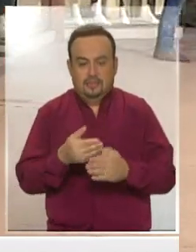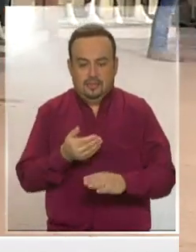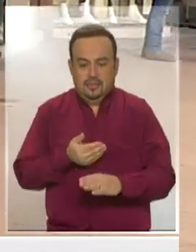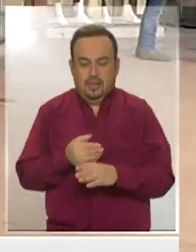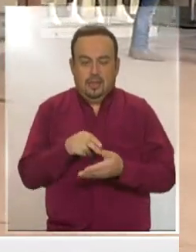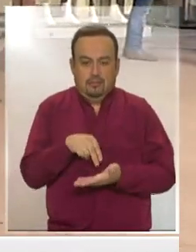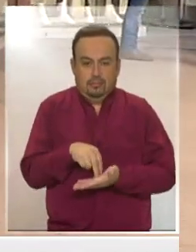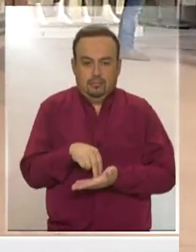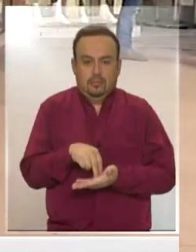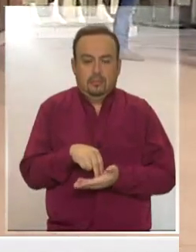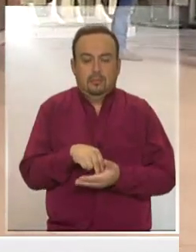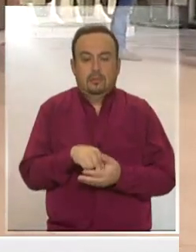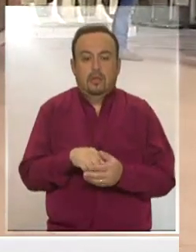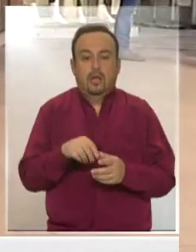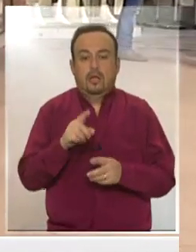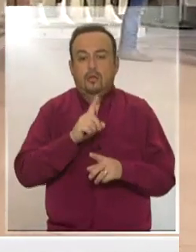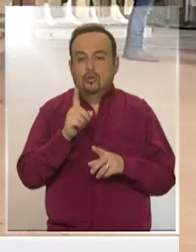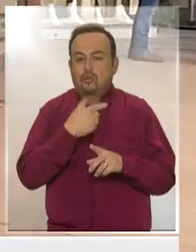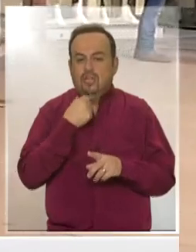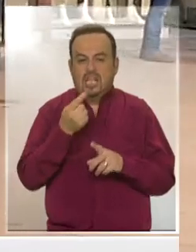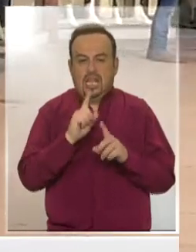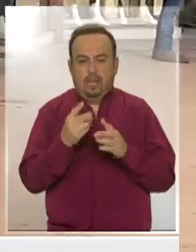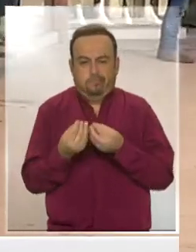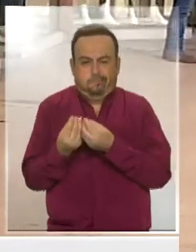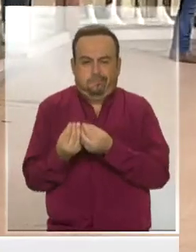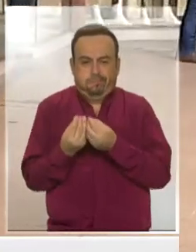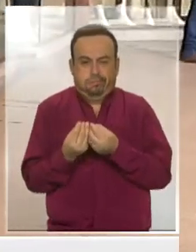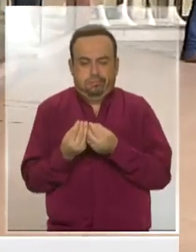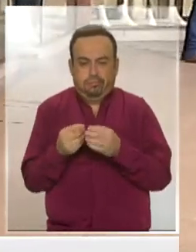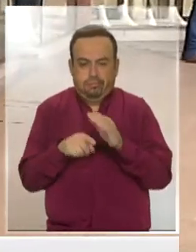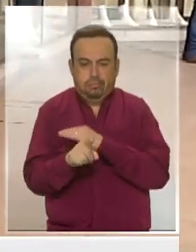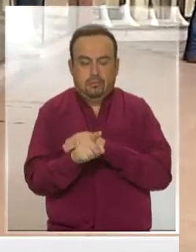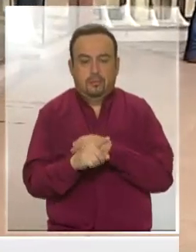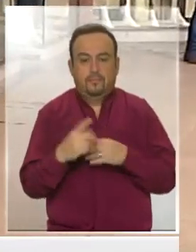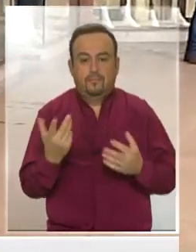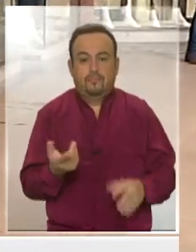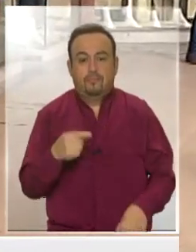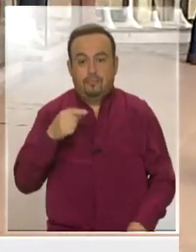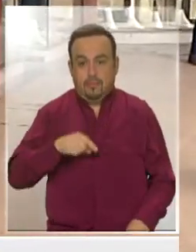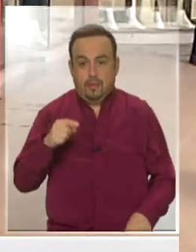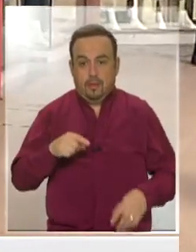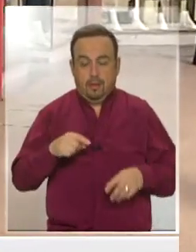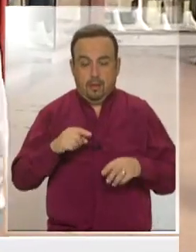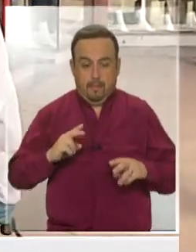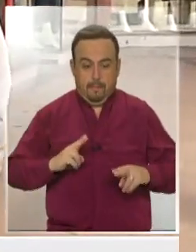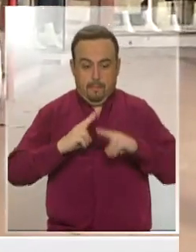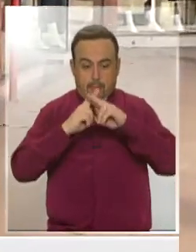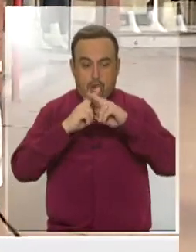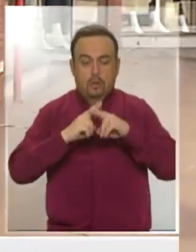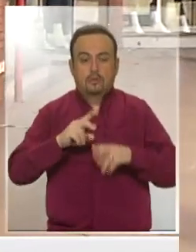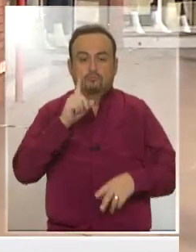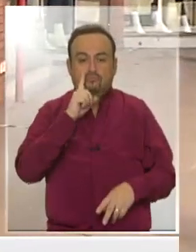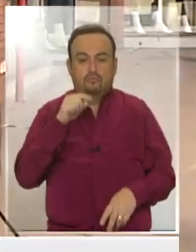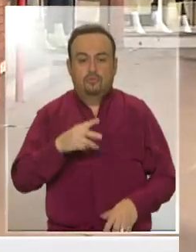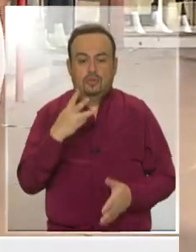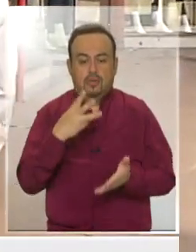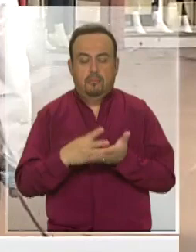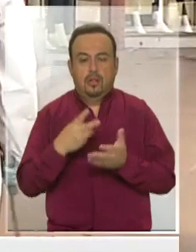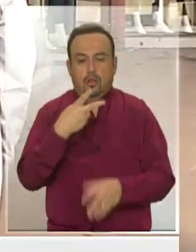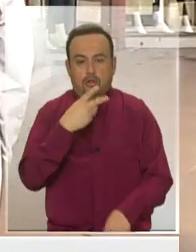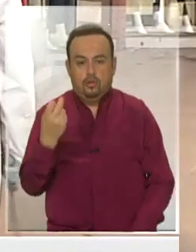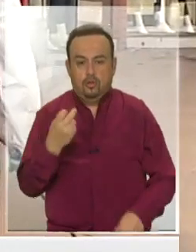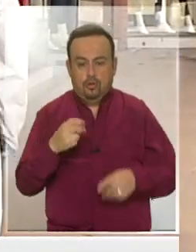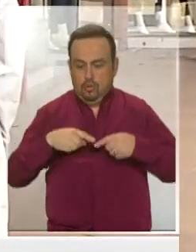produzca ninguna aglomeración, digamos, porque el mall tiene 3.200 metros cuadrados y solo se van a dejar